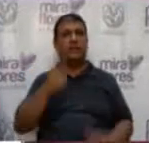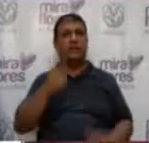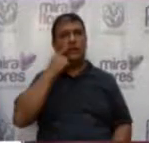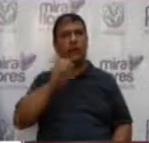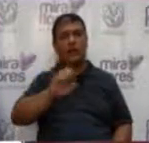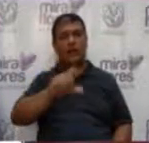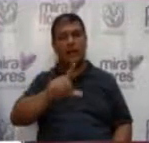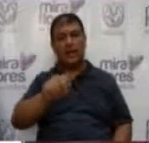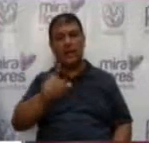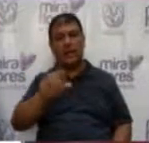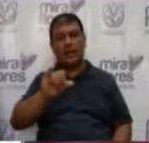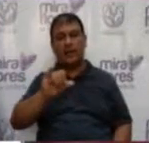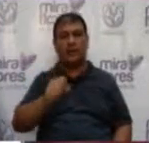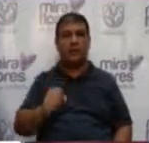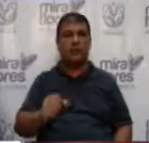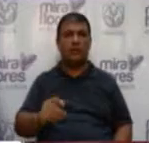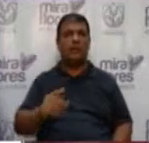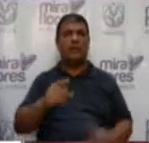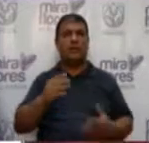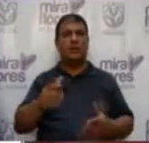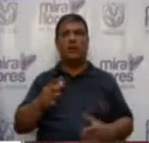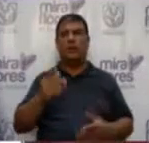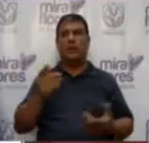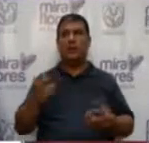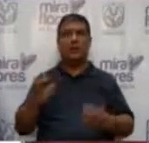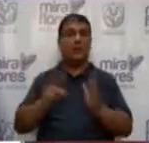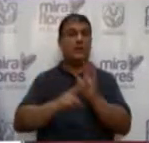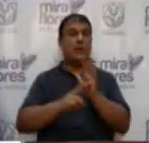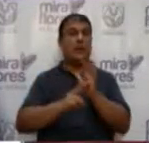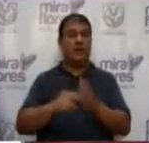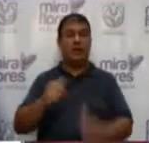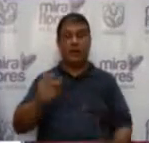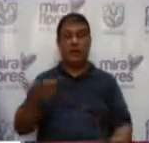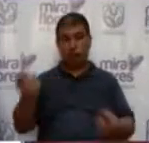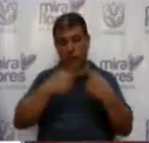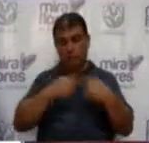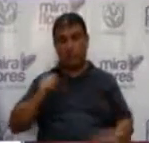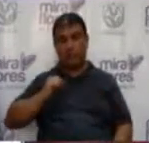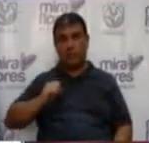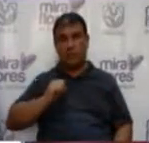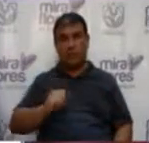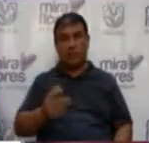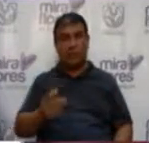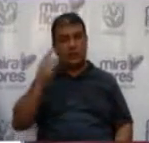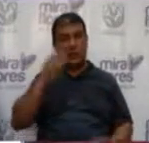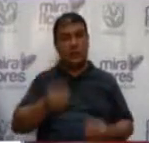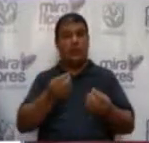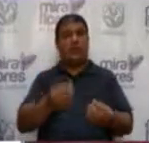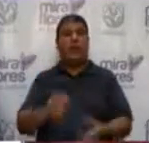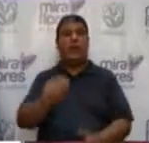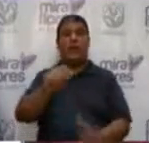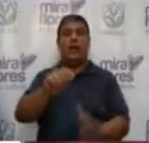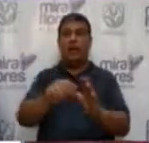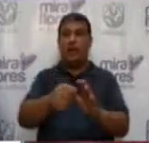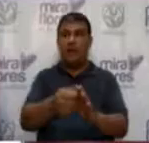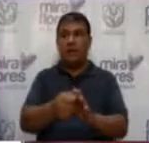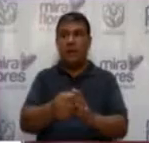Eladio Loizaga, que es el canciller, estuvo aquí en la municipalidad y encontramos conveniente darle las llaves de la